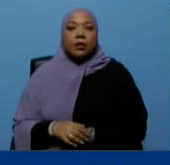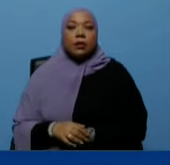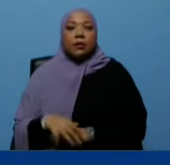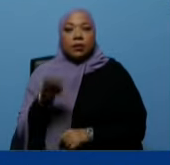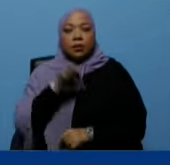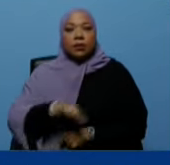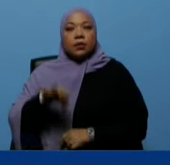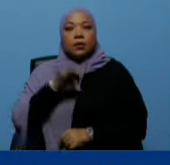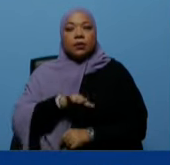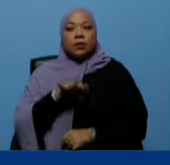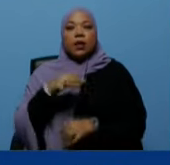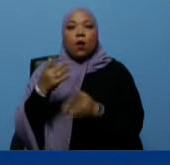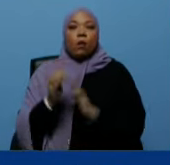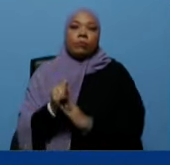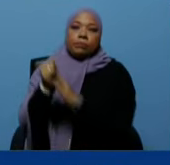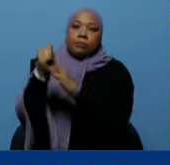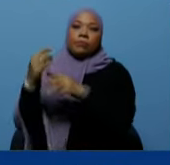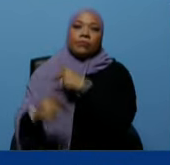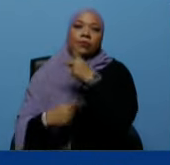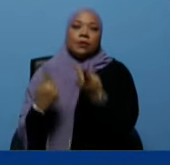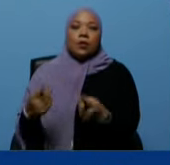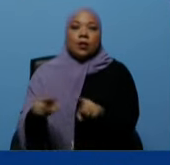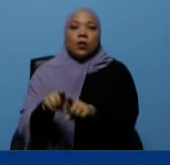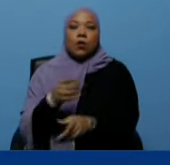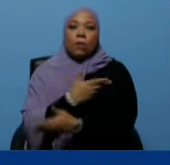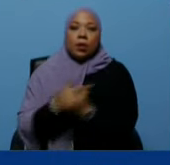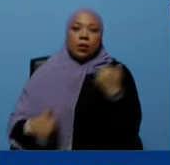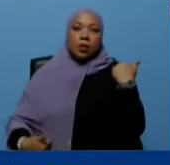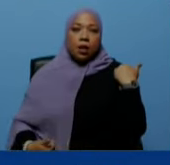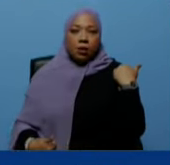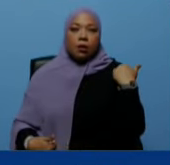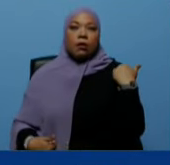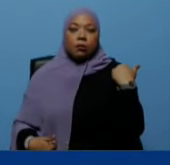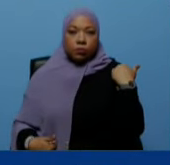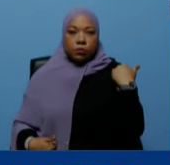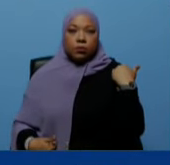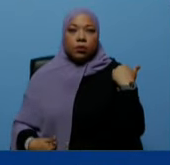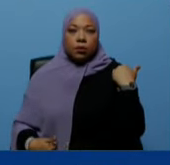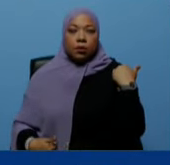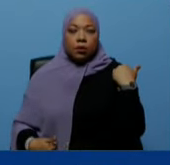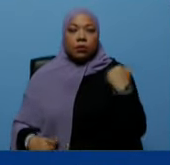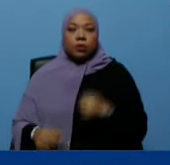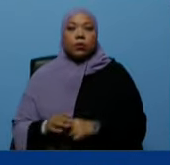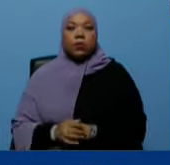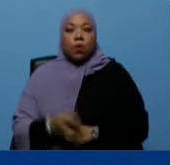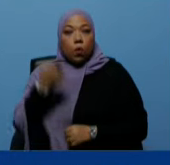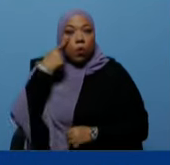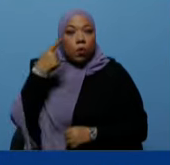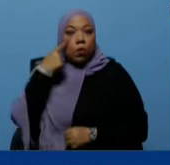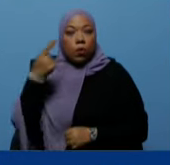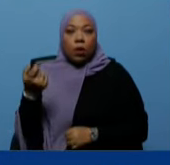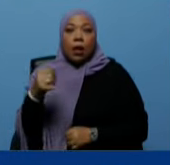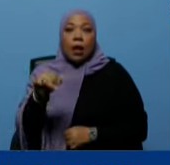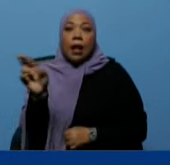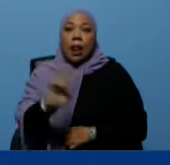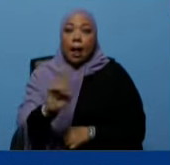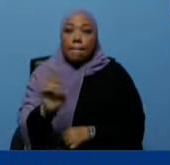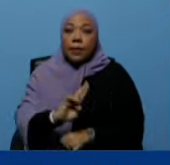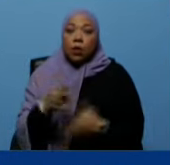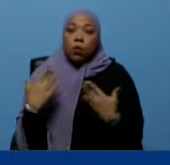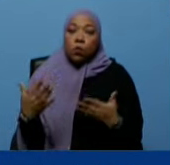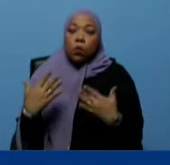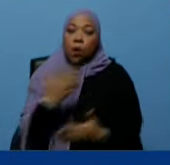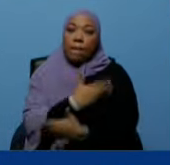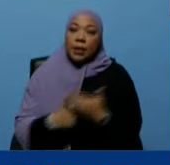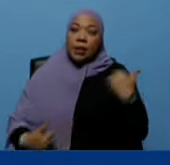tenemos un líder y un presidente que tiene ojo clínico. El